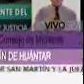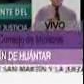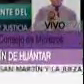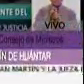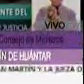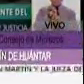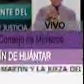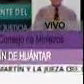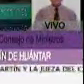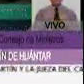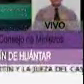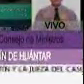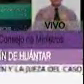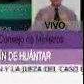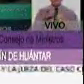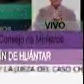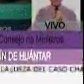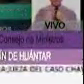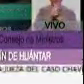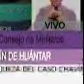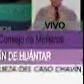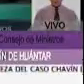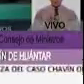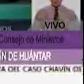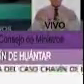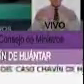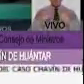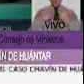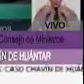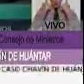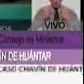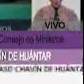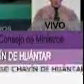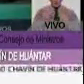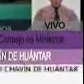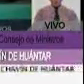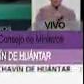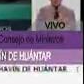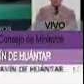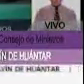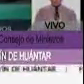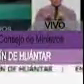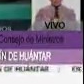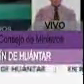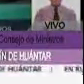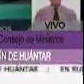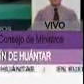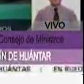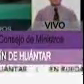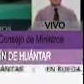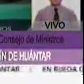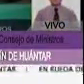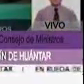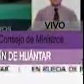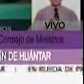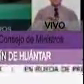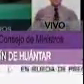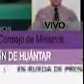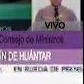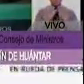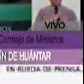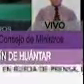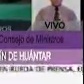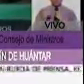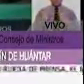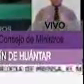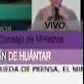especial para la defensa del caso y decidimos entonces, además, que este proceso